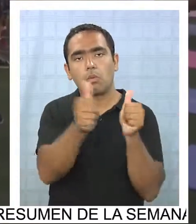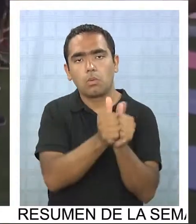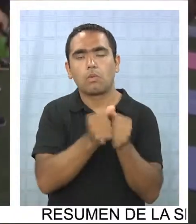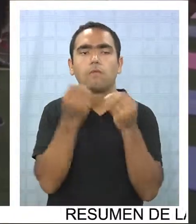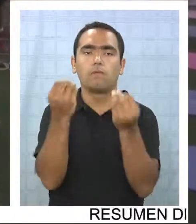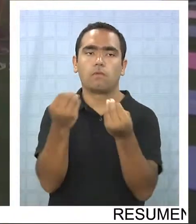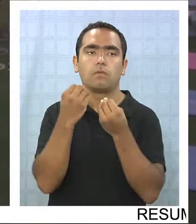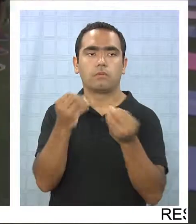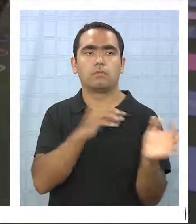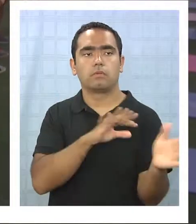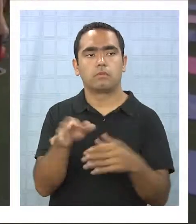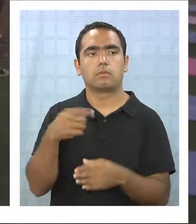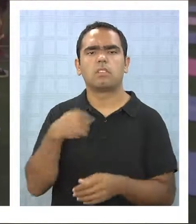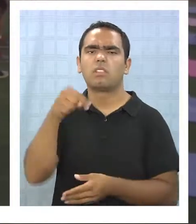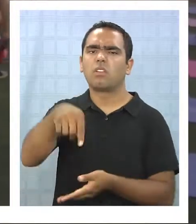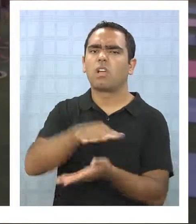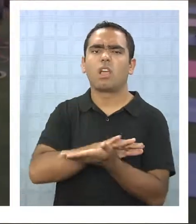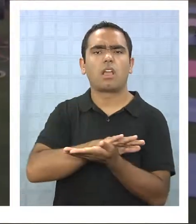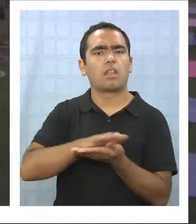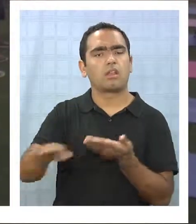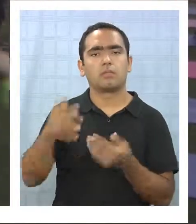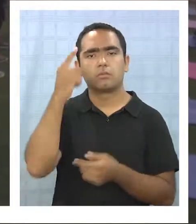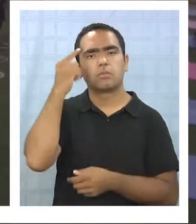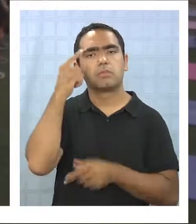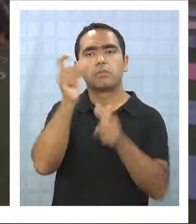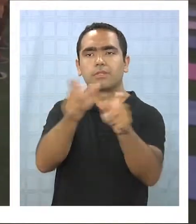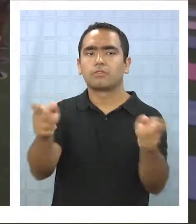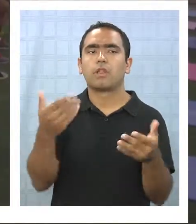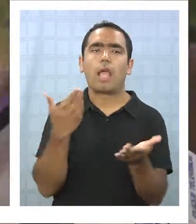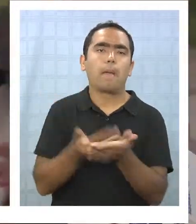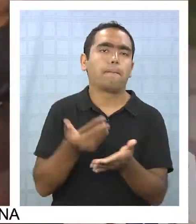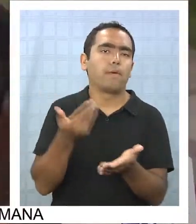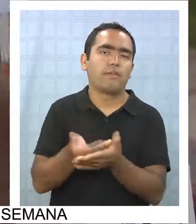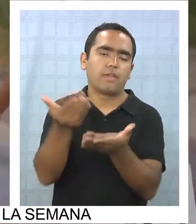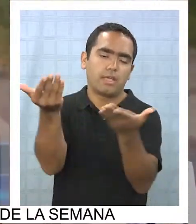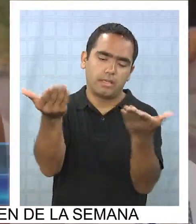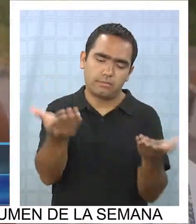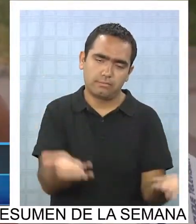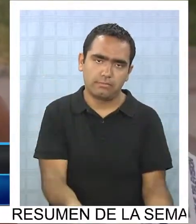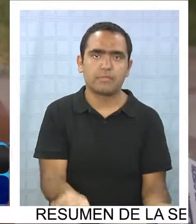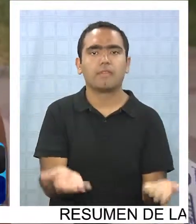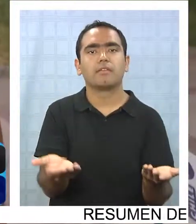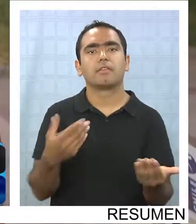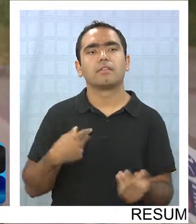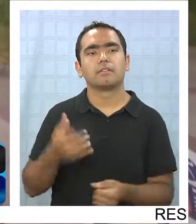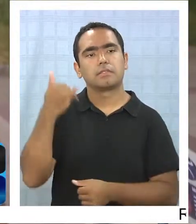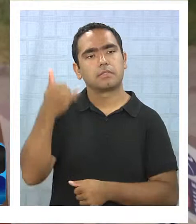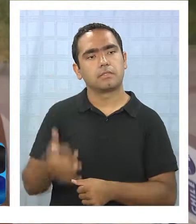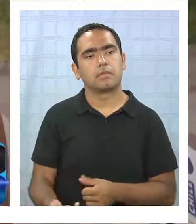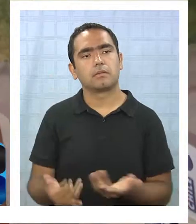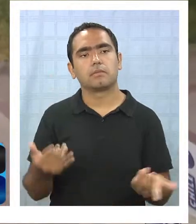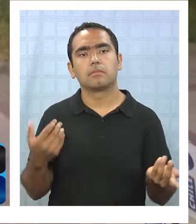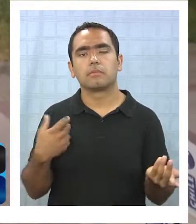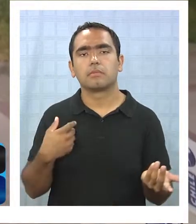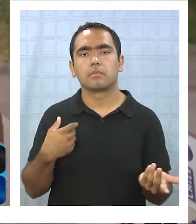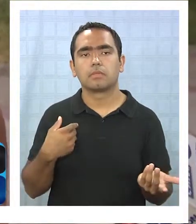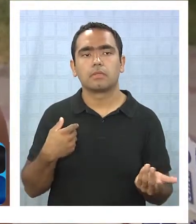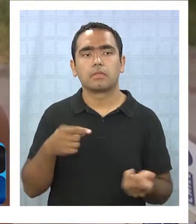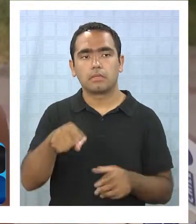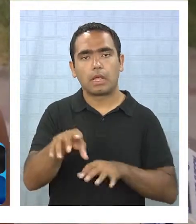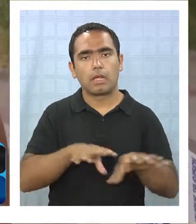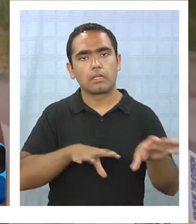al lado, es muy bueno. Además esto es gratis, entonces yo creo que la gente tiene que aprovechar y venir el máximo de veces. Es